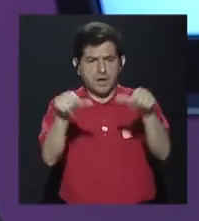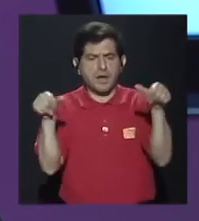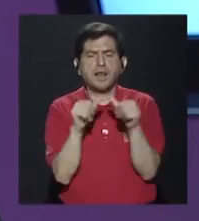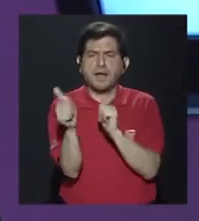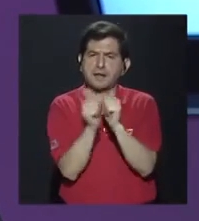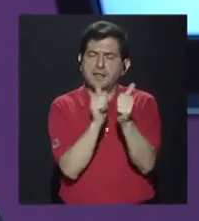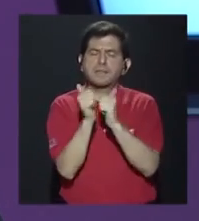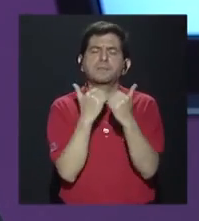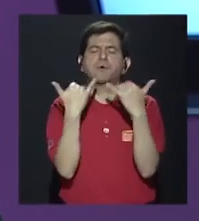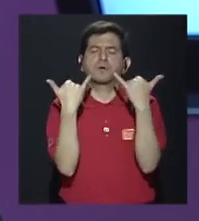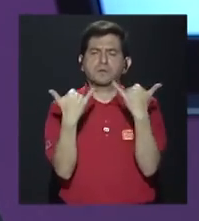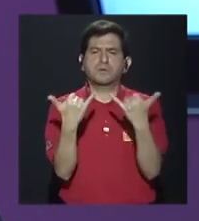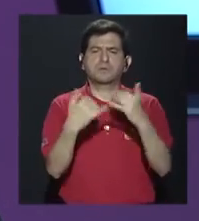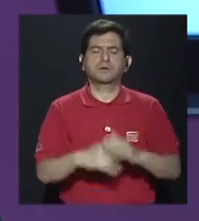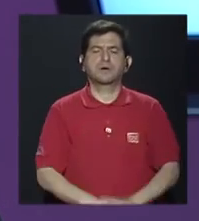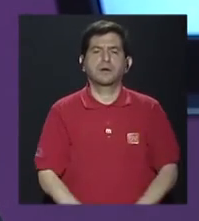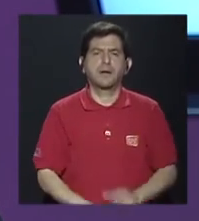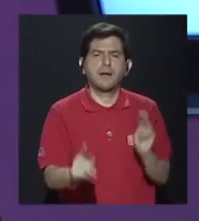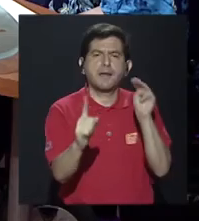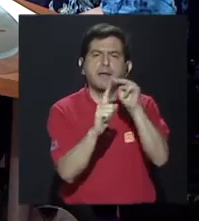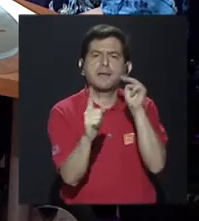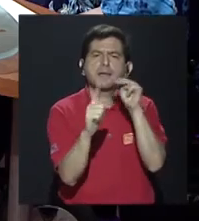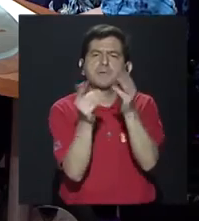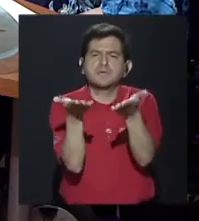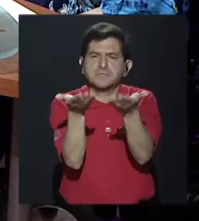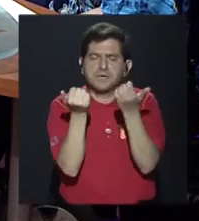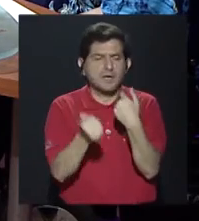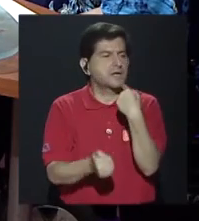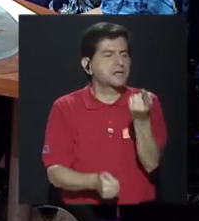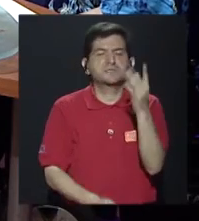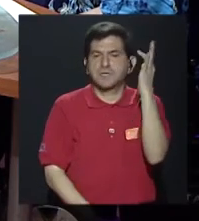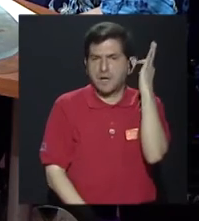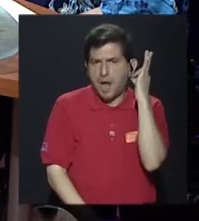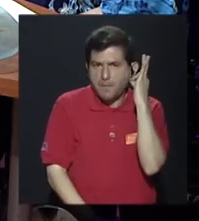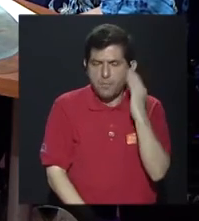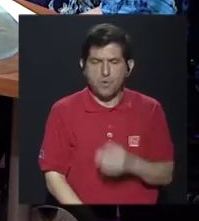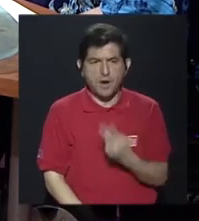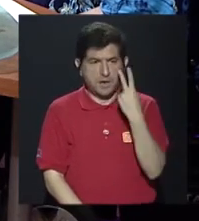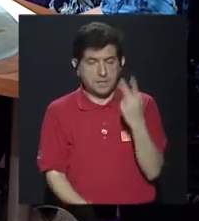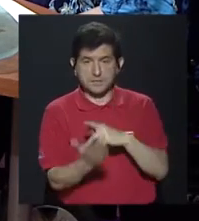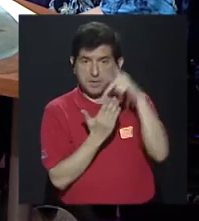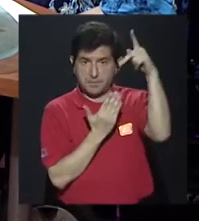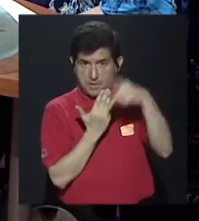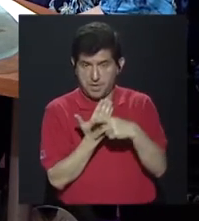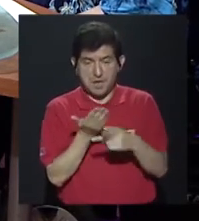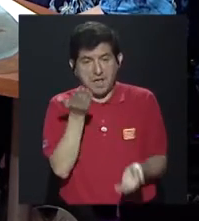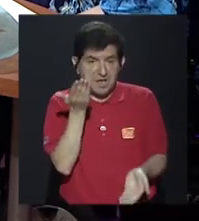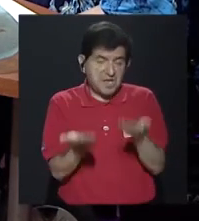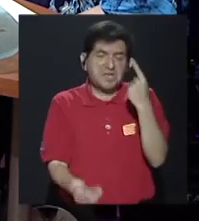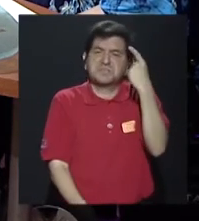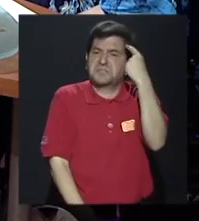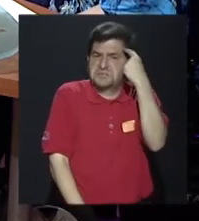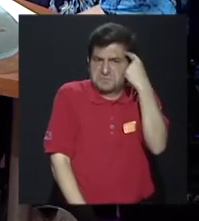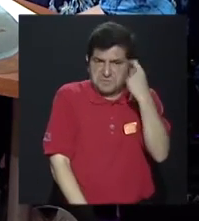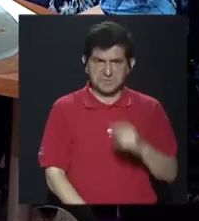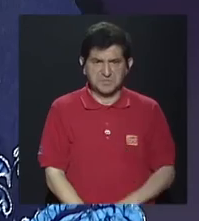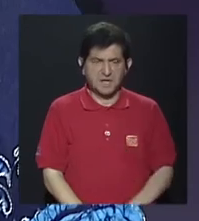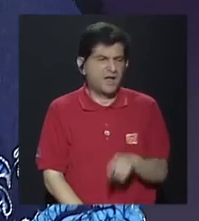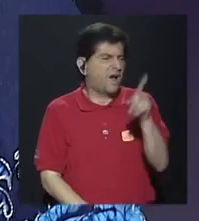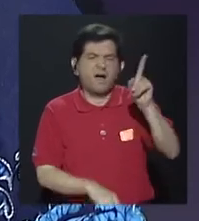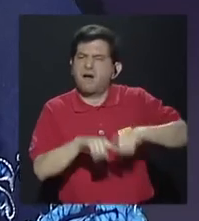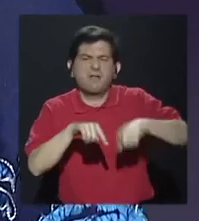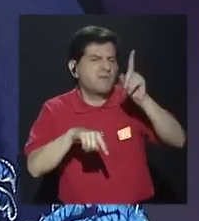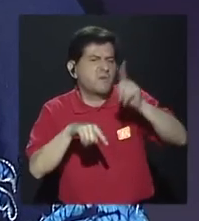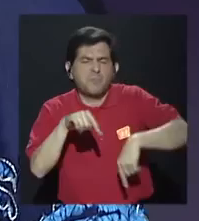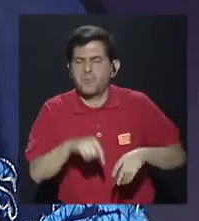deportiva. ¿Hay algún mensaje que quisieras darle a las mujeres que nos están mirando hoy y que quizás están pensando que ellas no